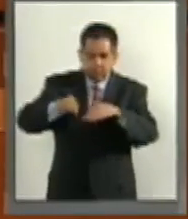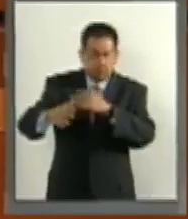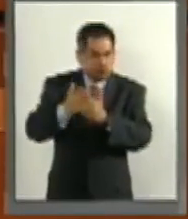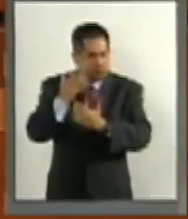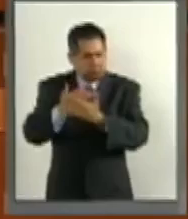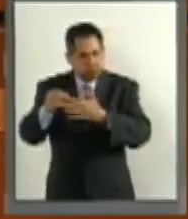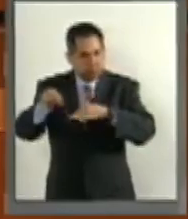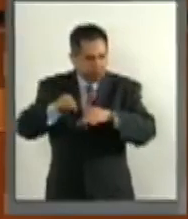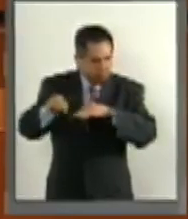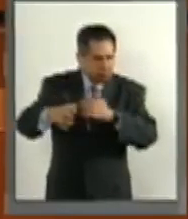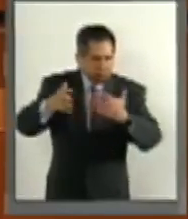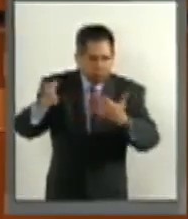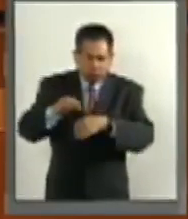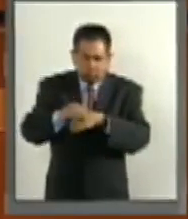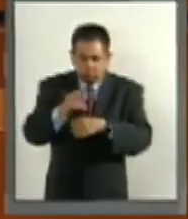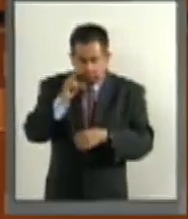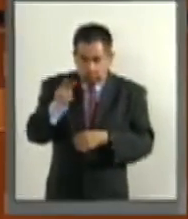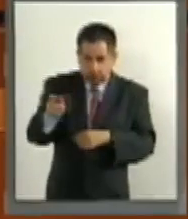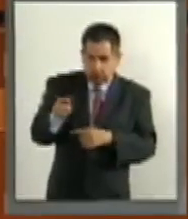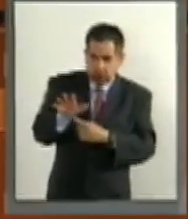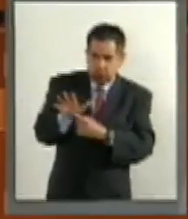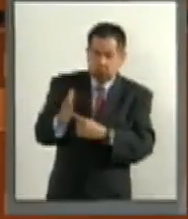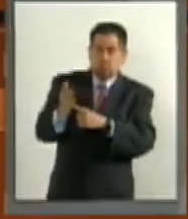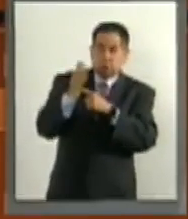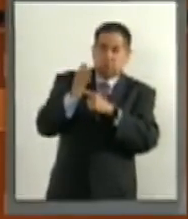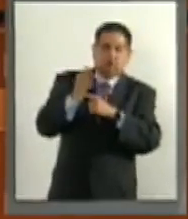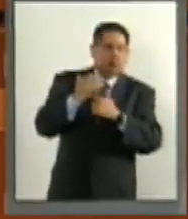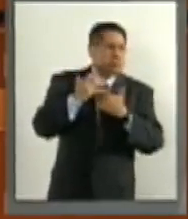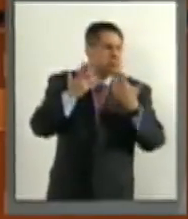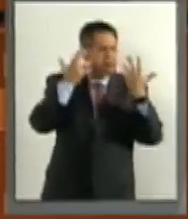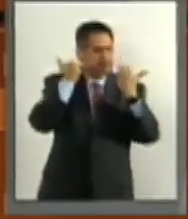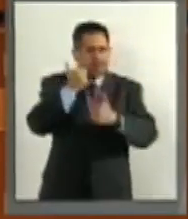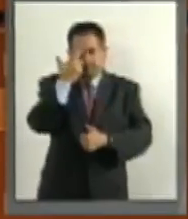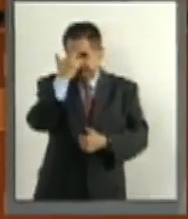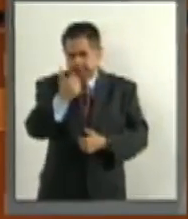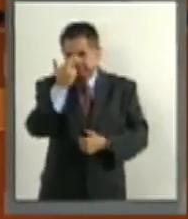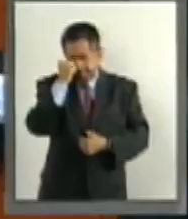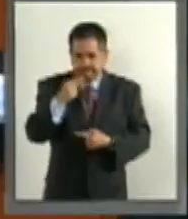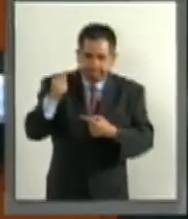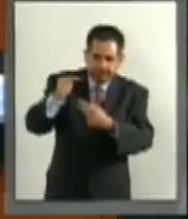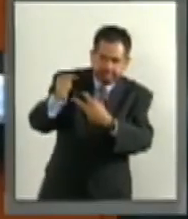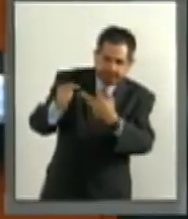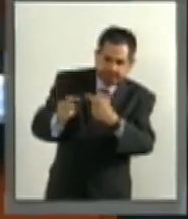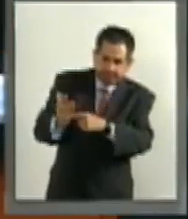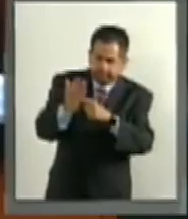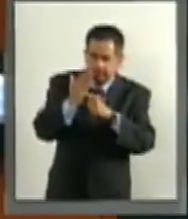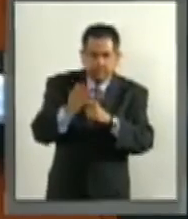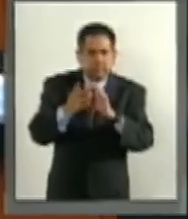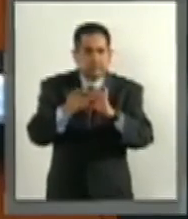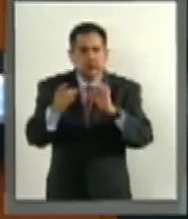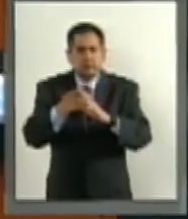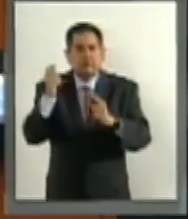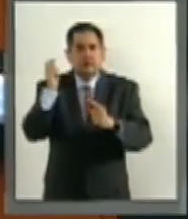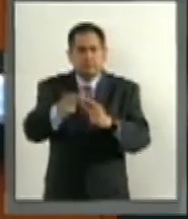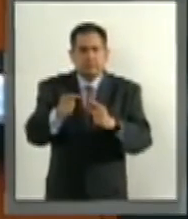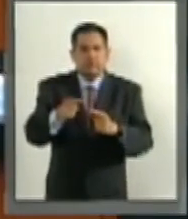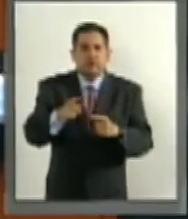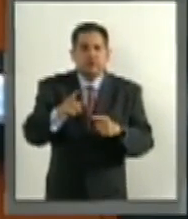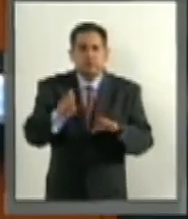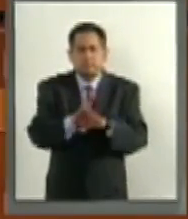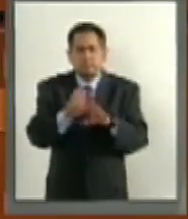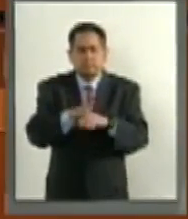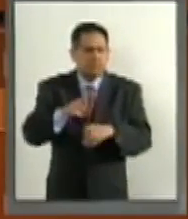hecho de visibilizar razones y circunstancias en los que generalmente